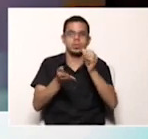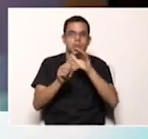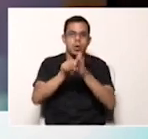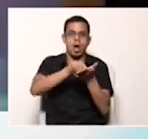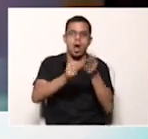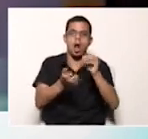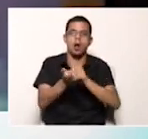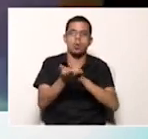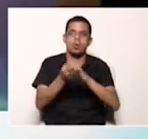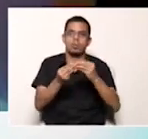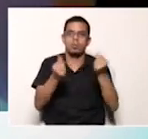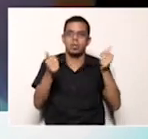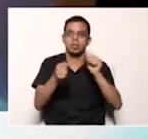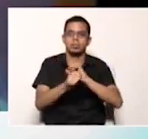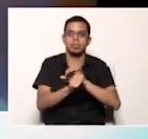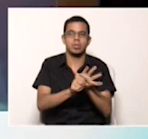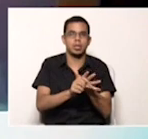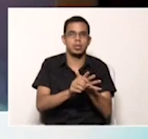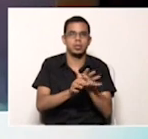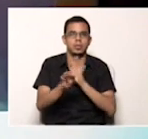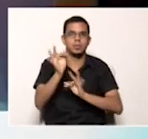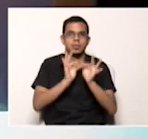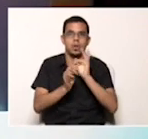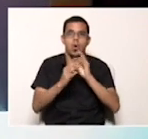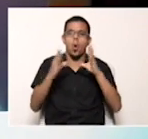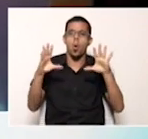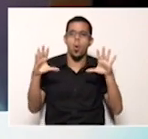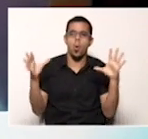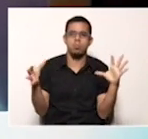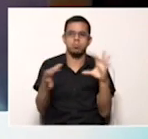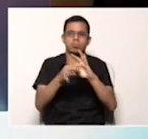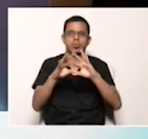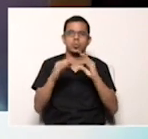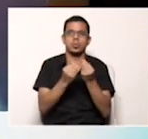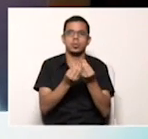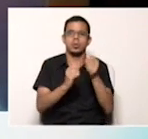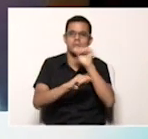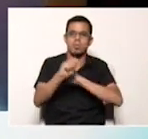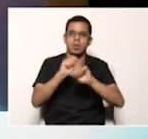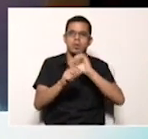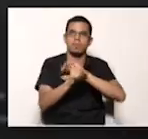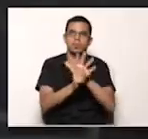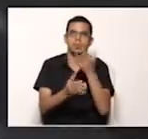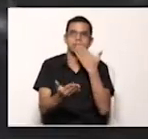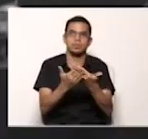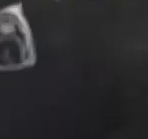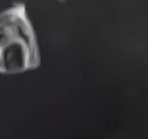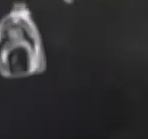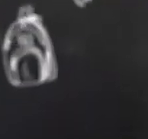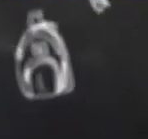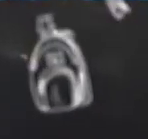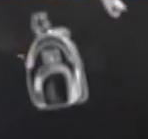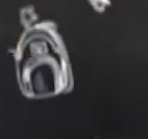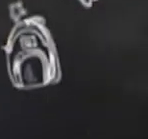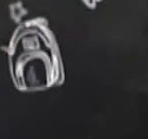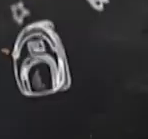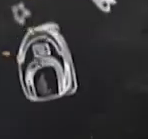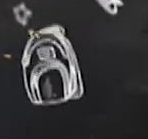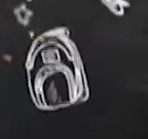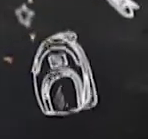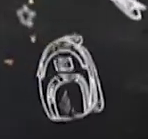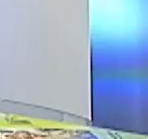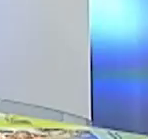alcohol. Juntos y juntas podemos combatir el COVID-19. Muchas gracias.